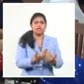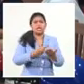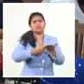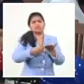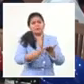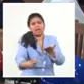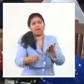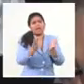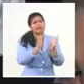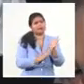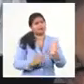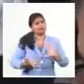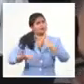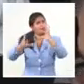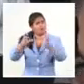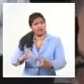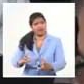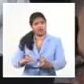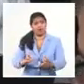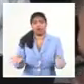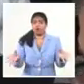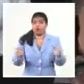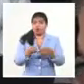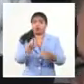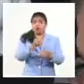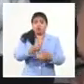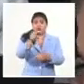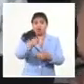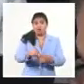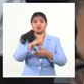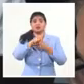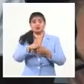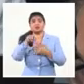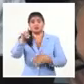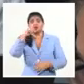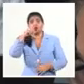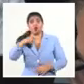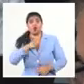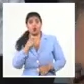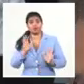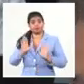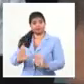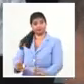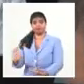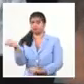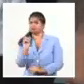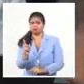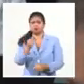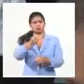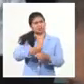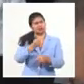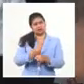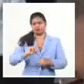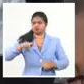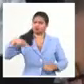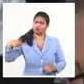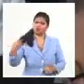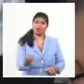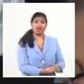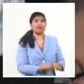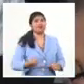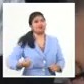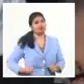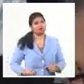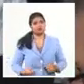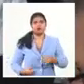nadie se rinde. Aquí los trabajadores electroenergéticos están al pie del cañón con un esfuerzo tremendo